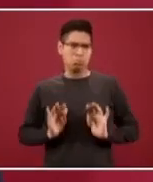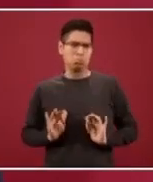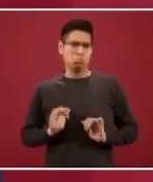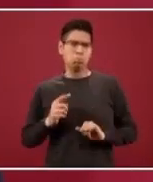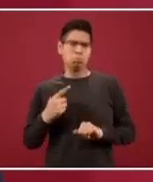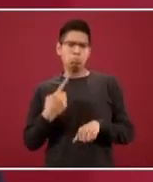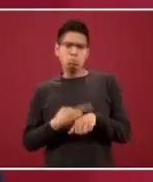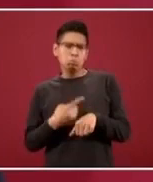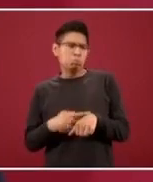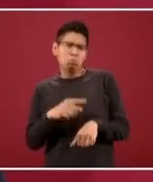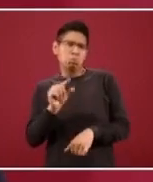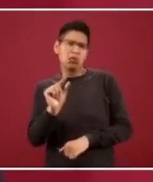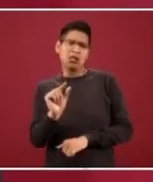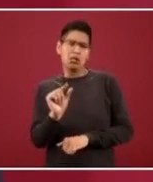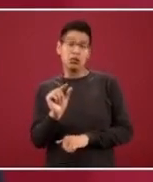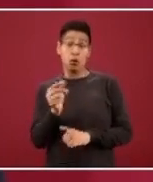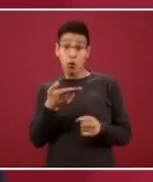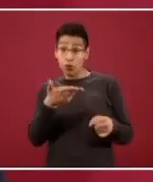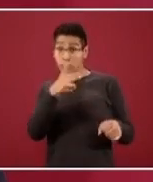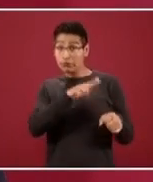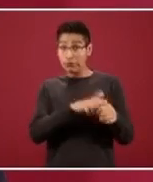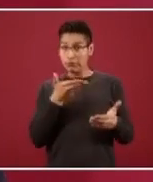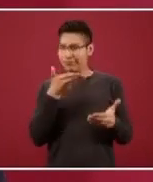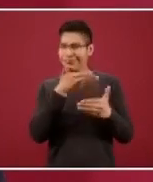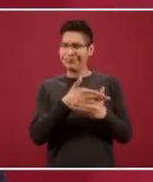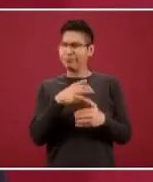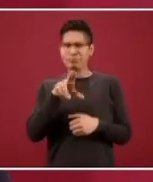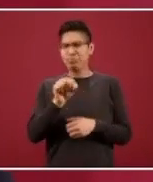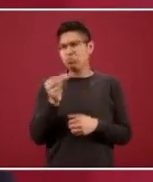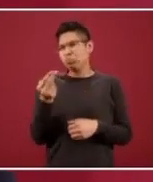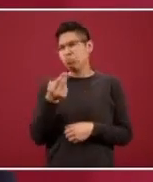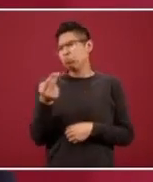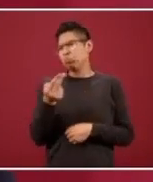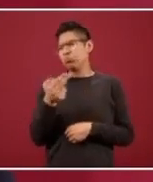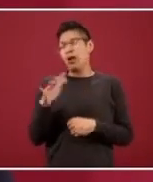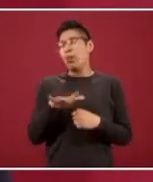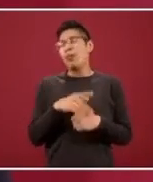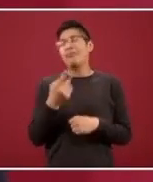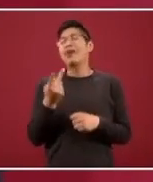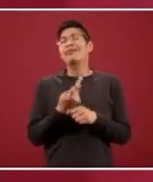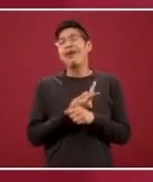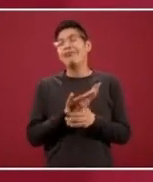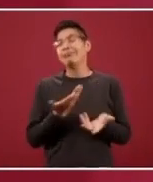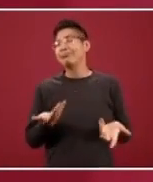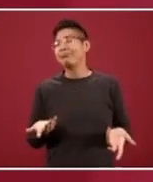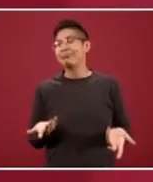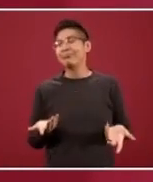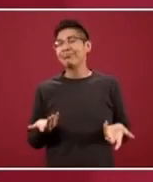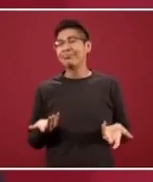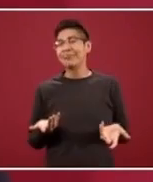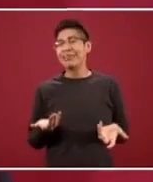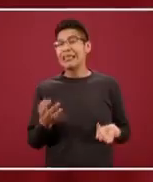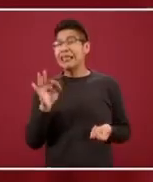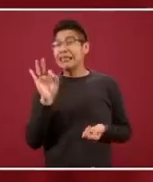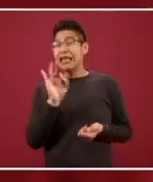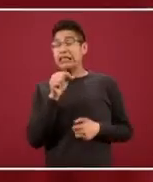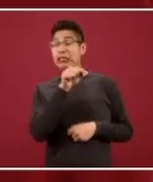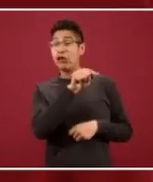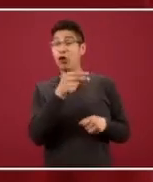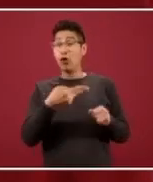una unidad de salud, sobre todo de segundo nivel, porque si no se va a estar